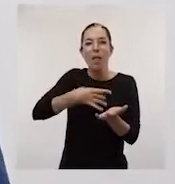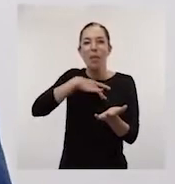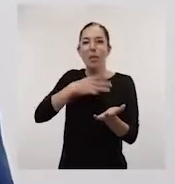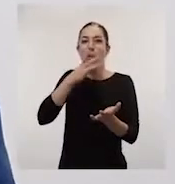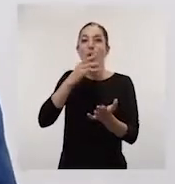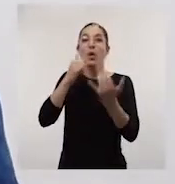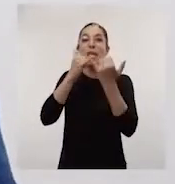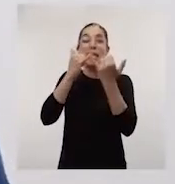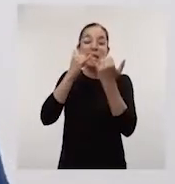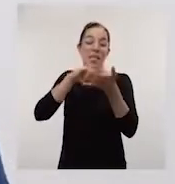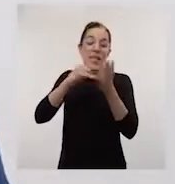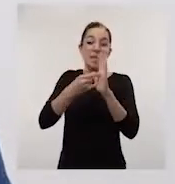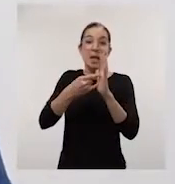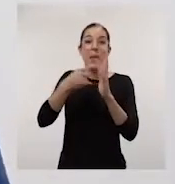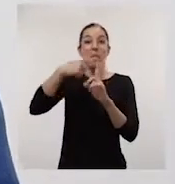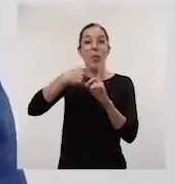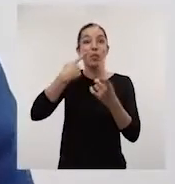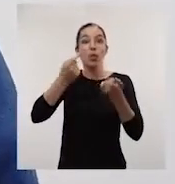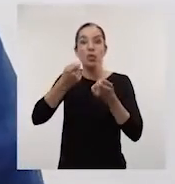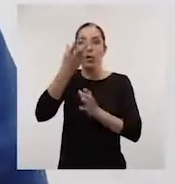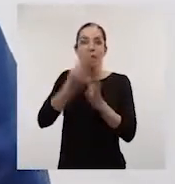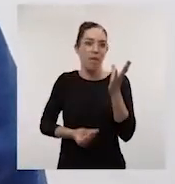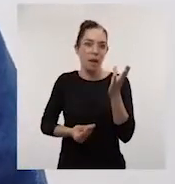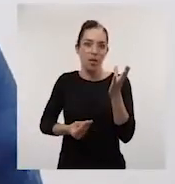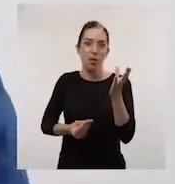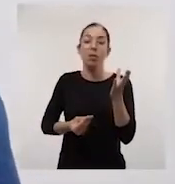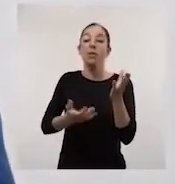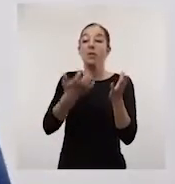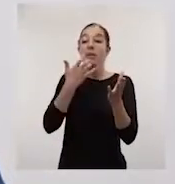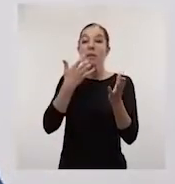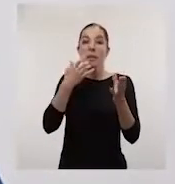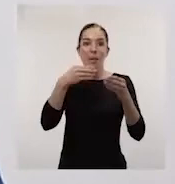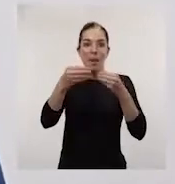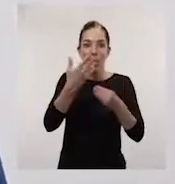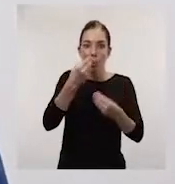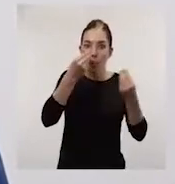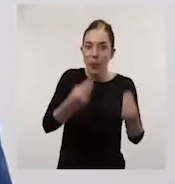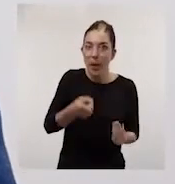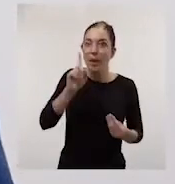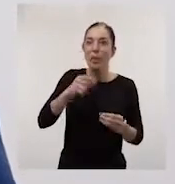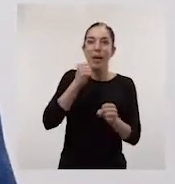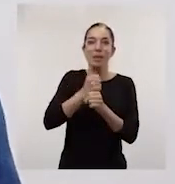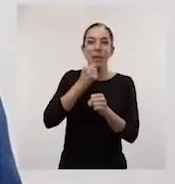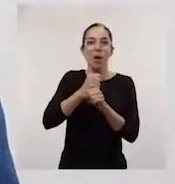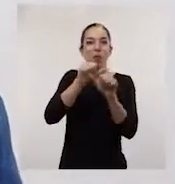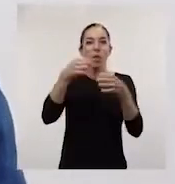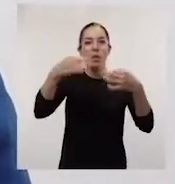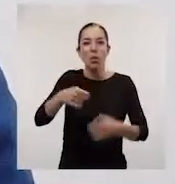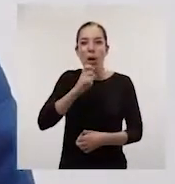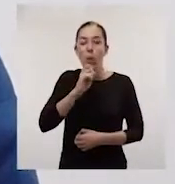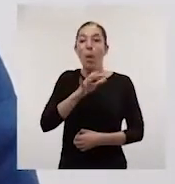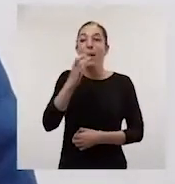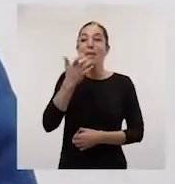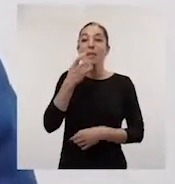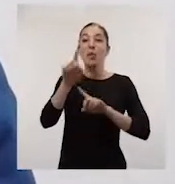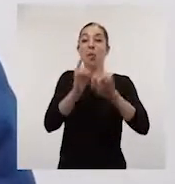sistema de control de temperatura así puede ser conocer bien con que se trabaja en cómo hacerlo con seguridad y también cómo actuar en determinados